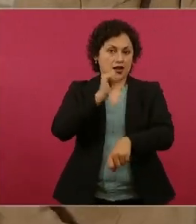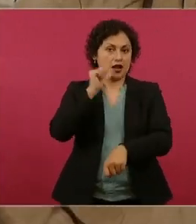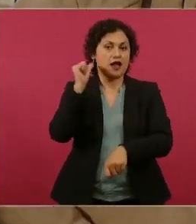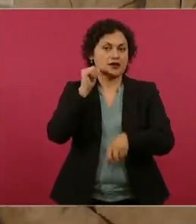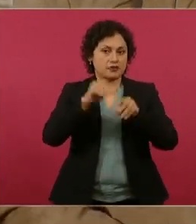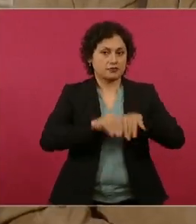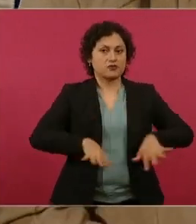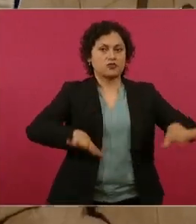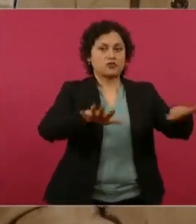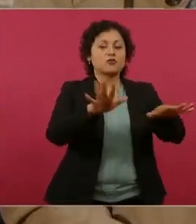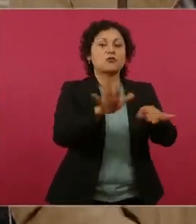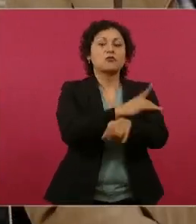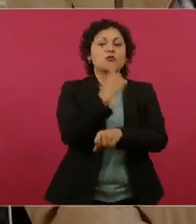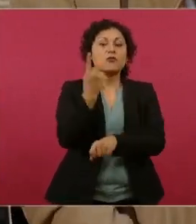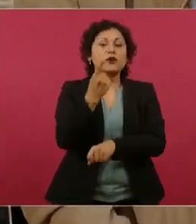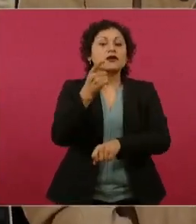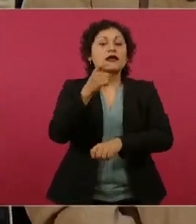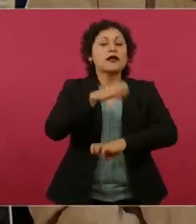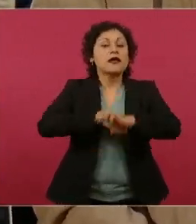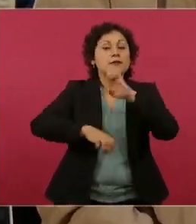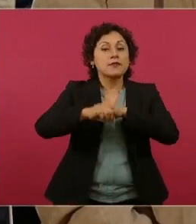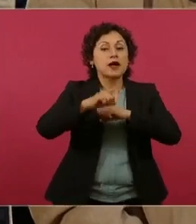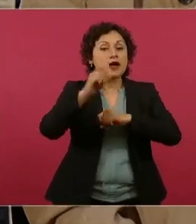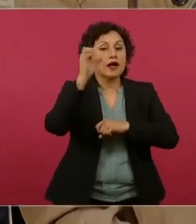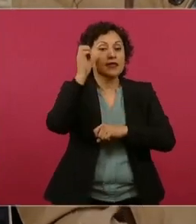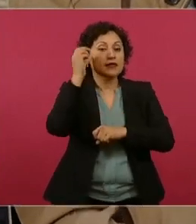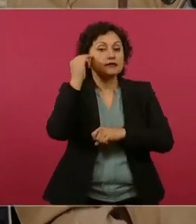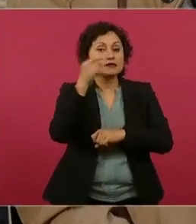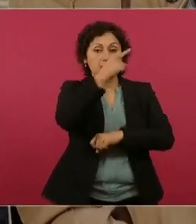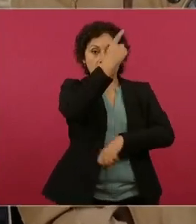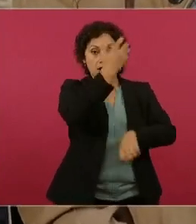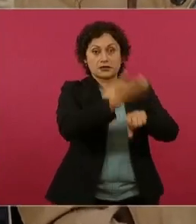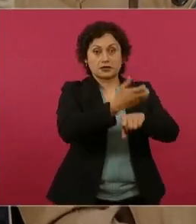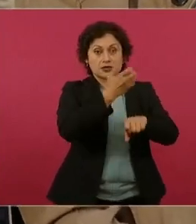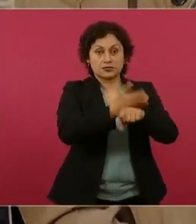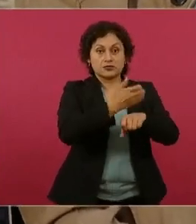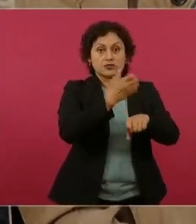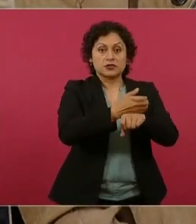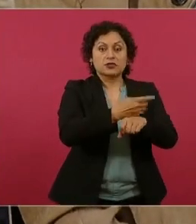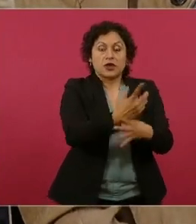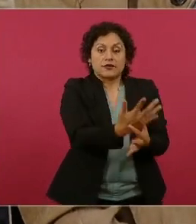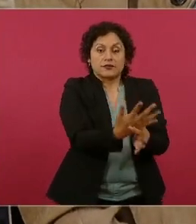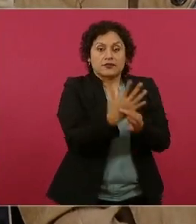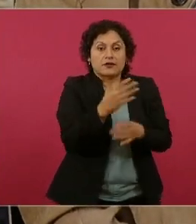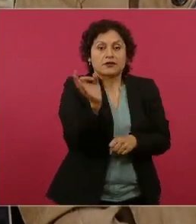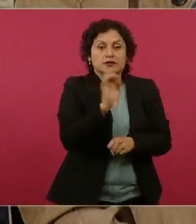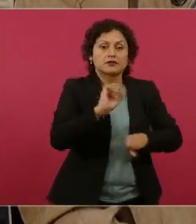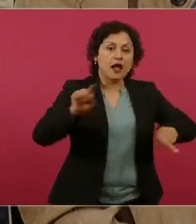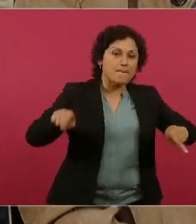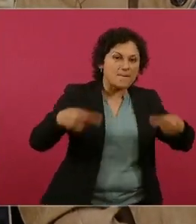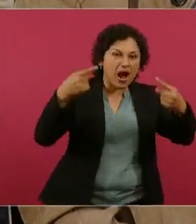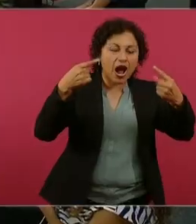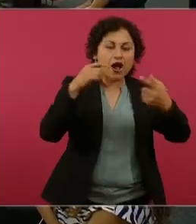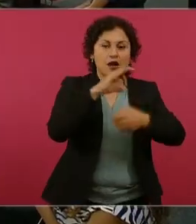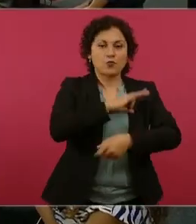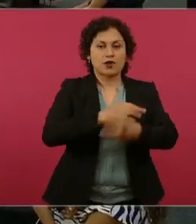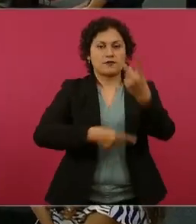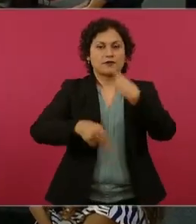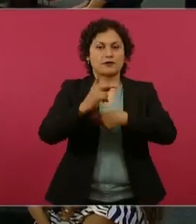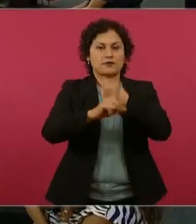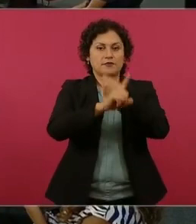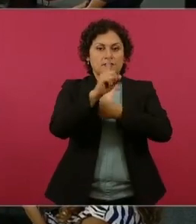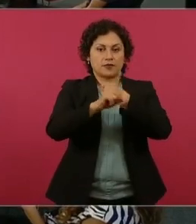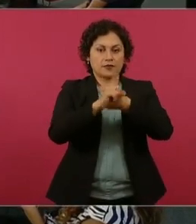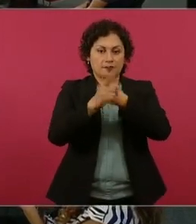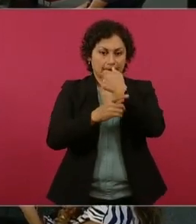además porque la embajada china en Estados Unidos había dicho que posiblemente esto generaría un conflicto. Me gustaría saber su opinión sobre… No